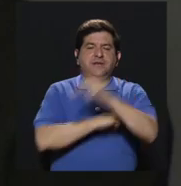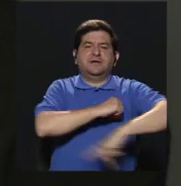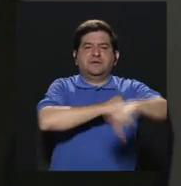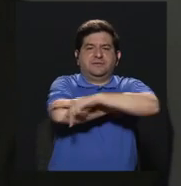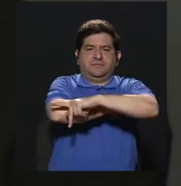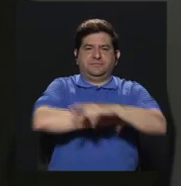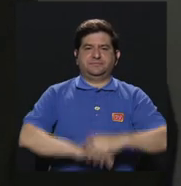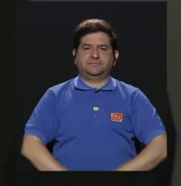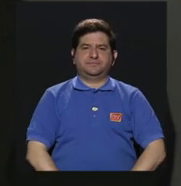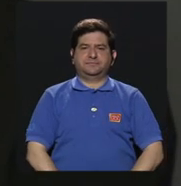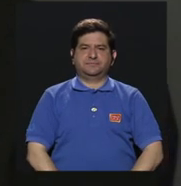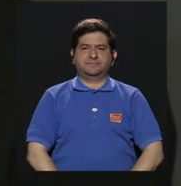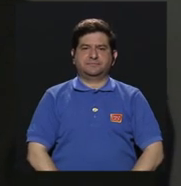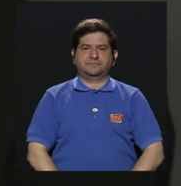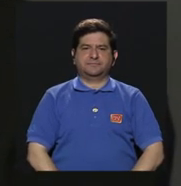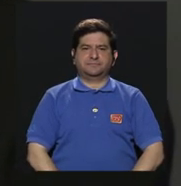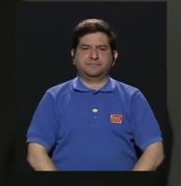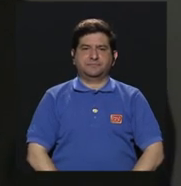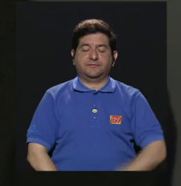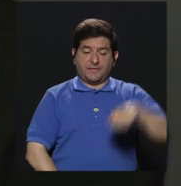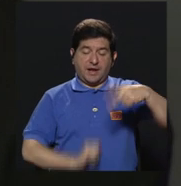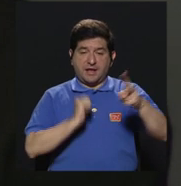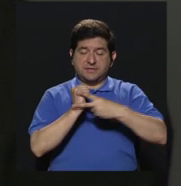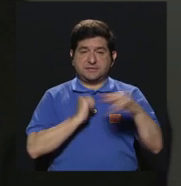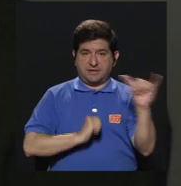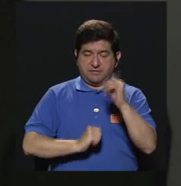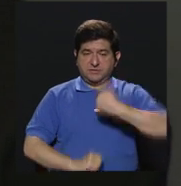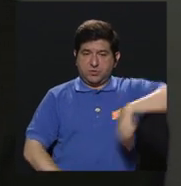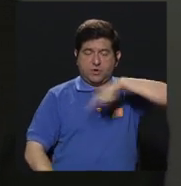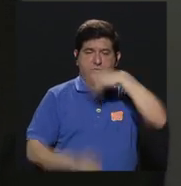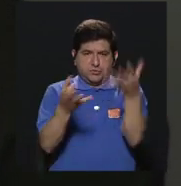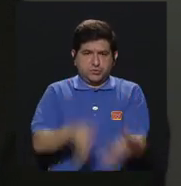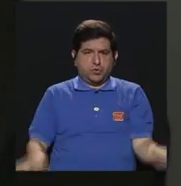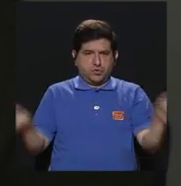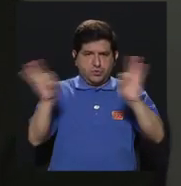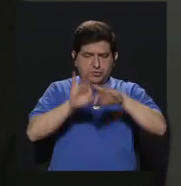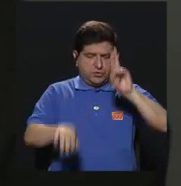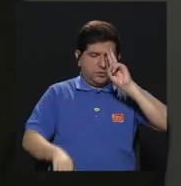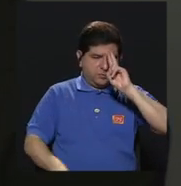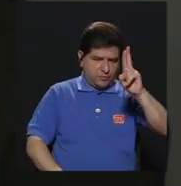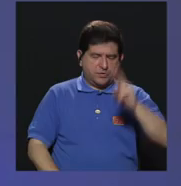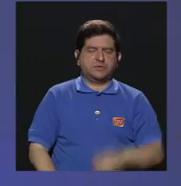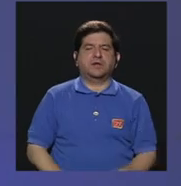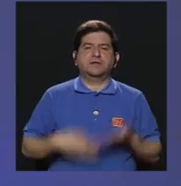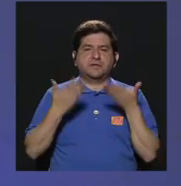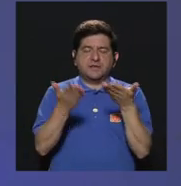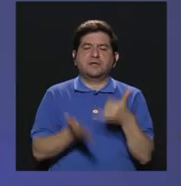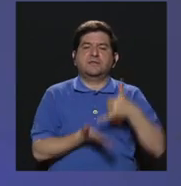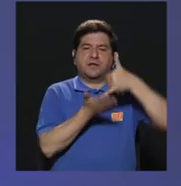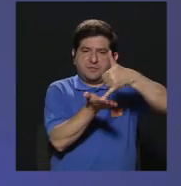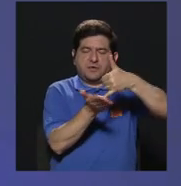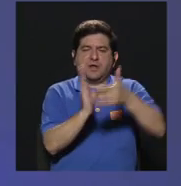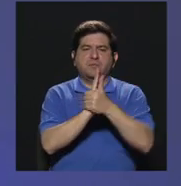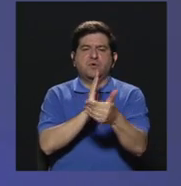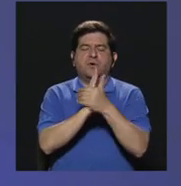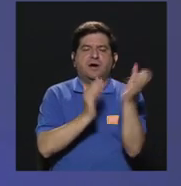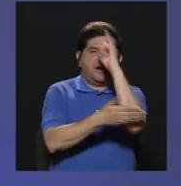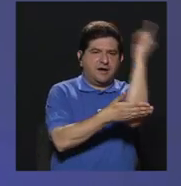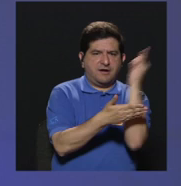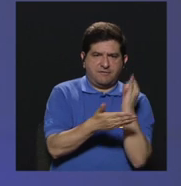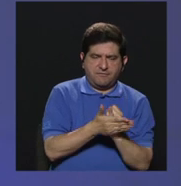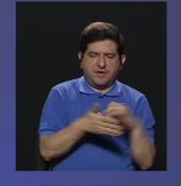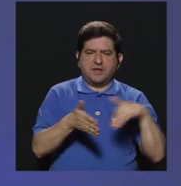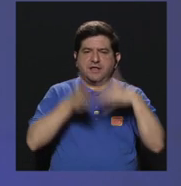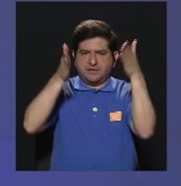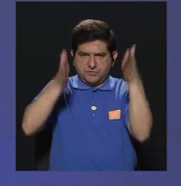país. En esta ocasión también hacemos un importante reconocimiento y otorgamos un premio al talento artístico de las